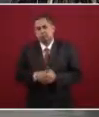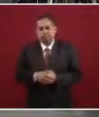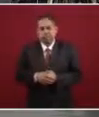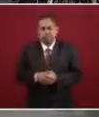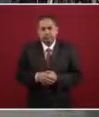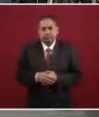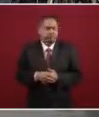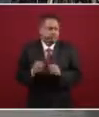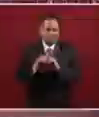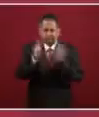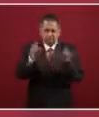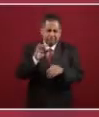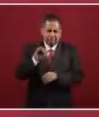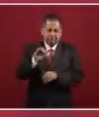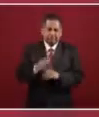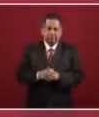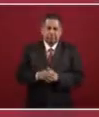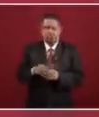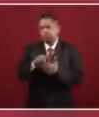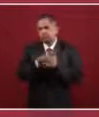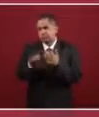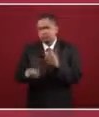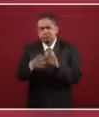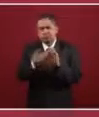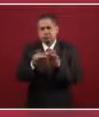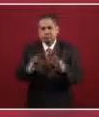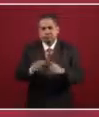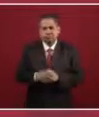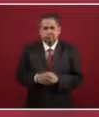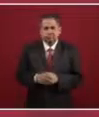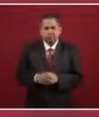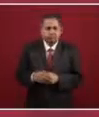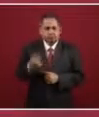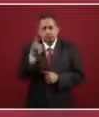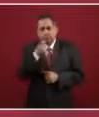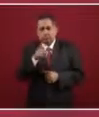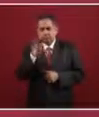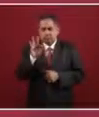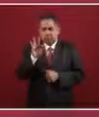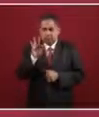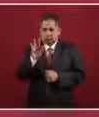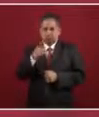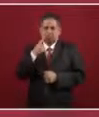habían visto, por ejemplo, 140 amparos